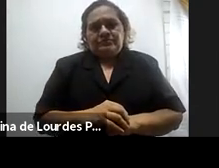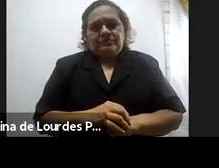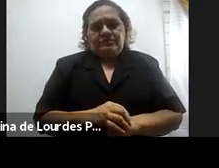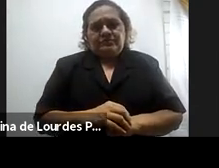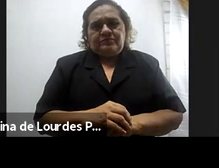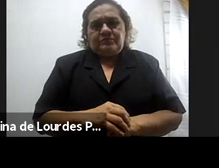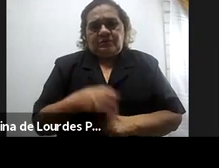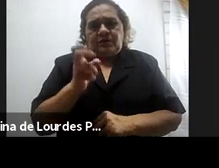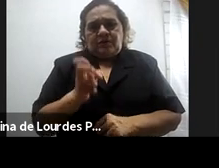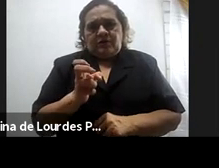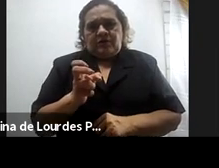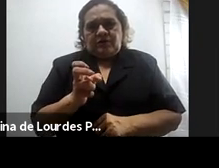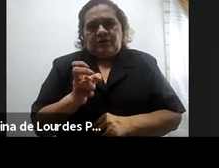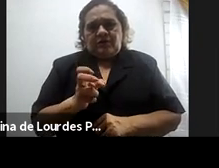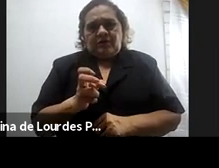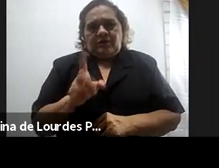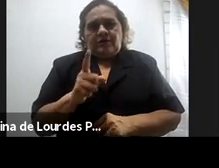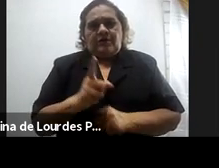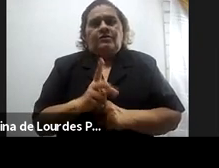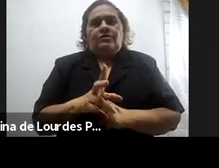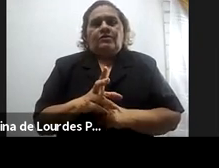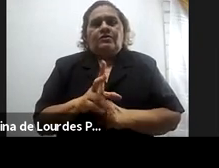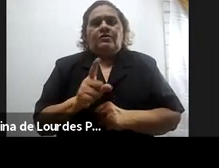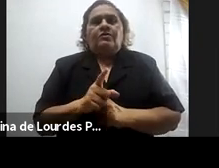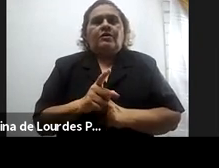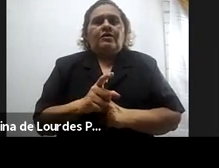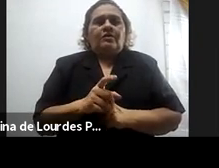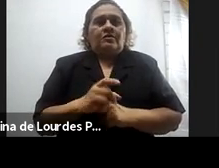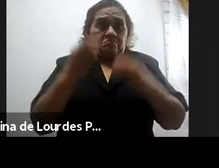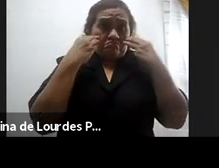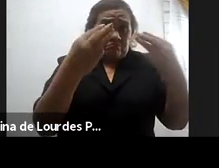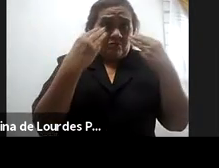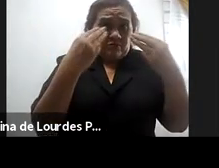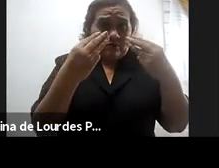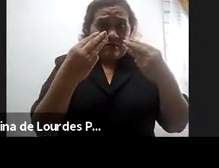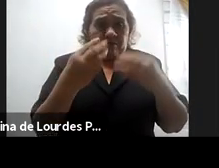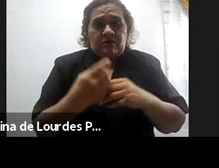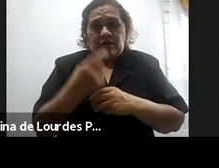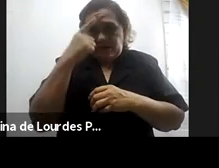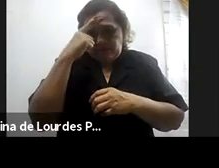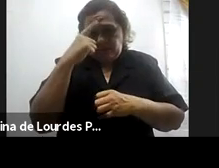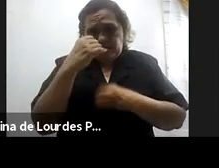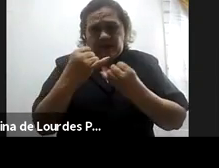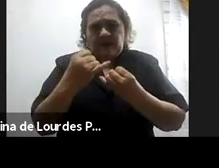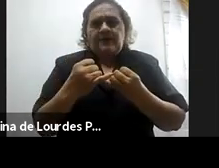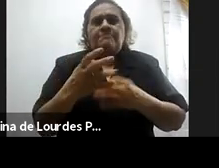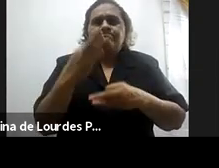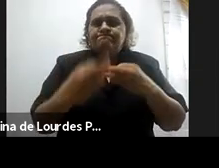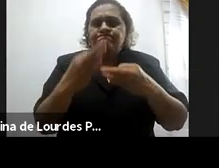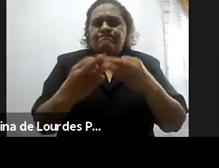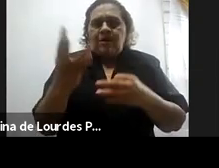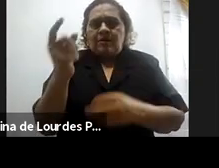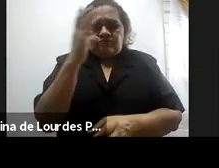Entonces esto como que resume Te damos- un poquito, ¿no? Lo que acabamos de ver. Y bueno, pues ya para ir cerrando, ¿no? Pues algunos